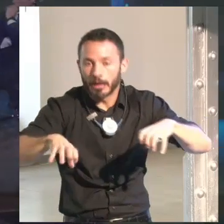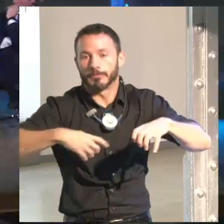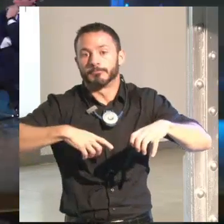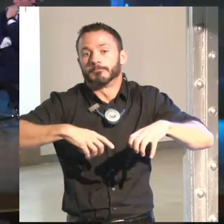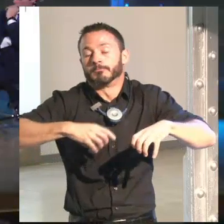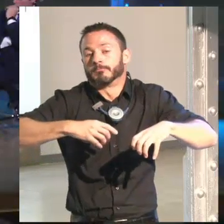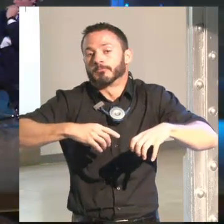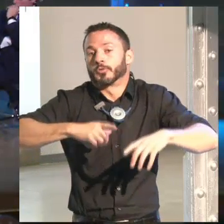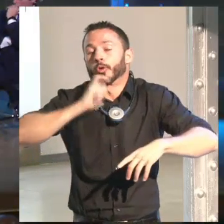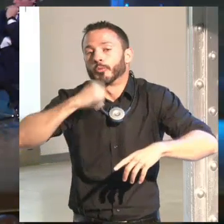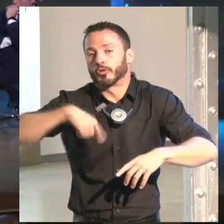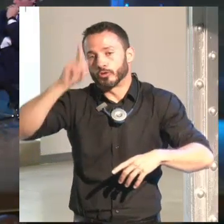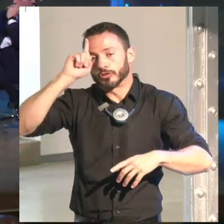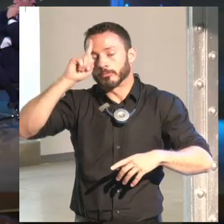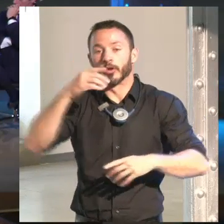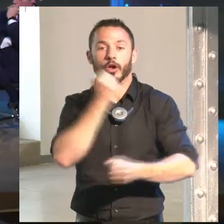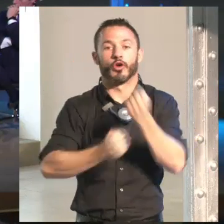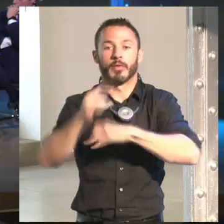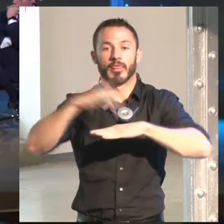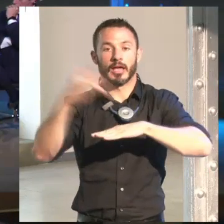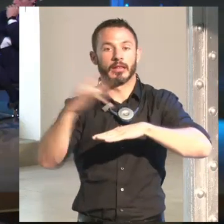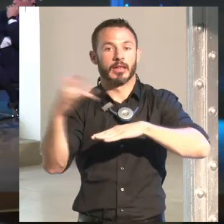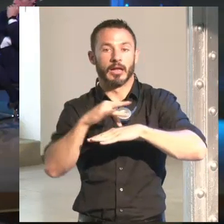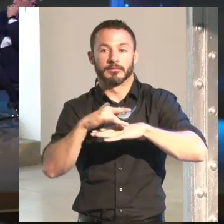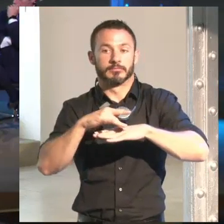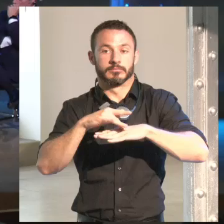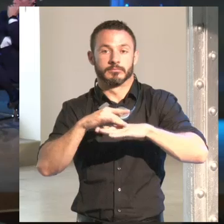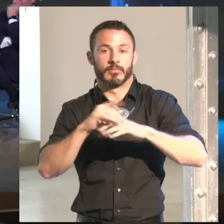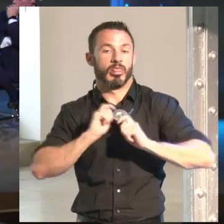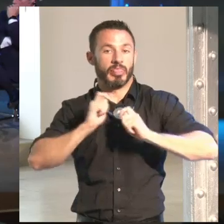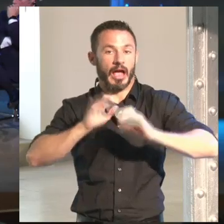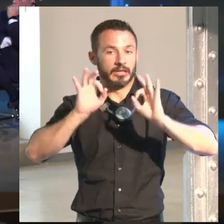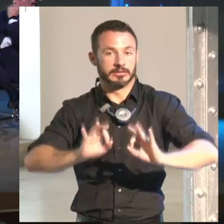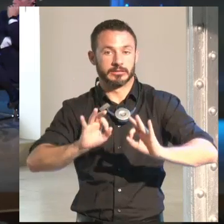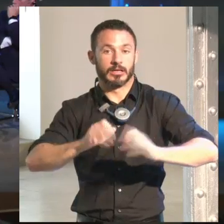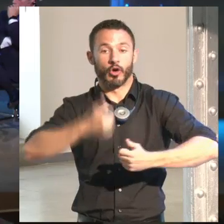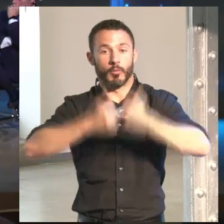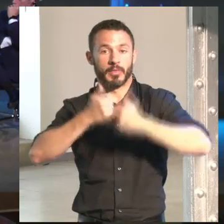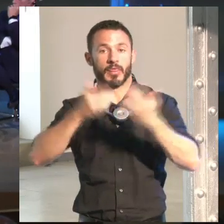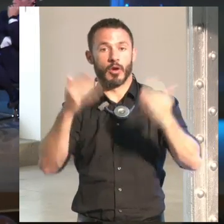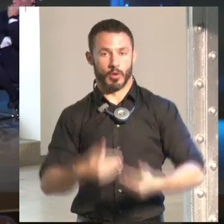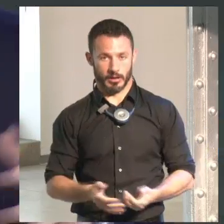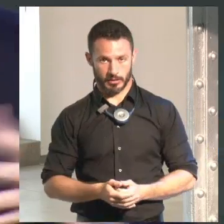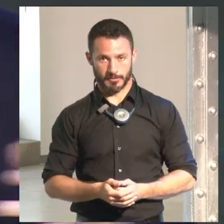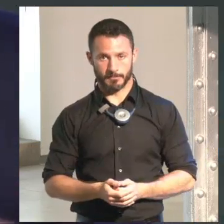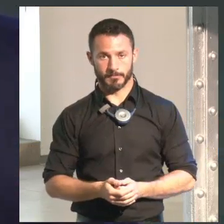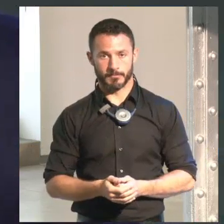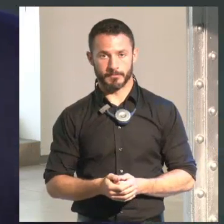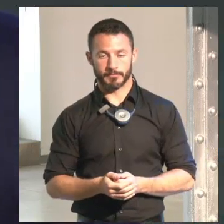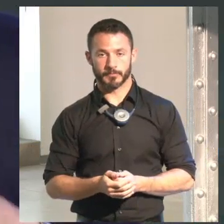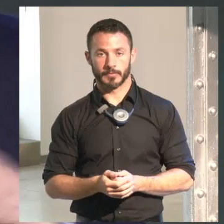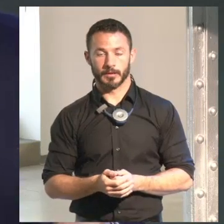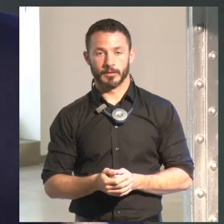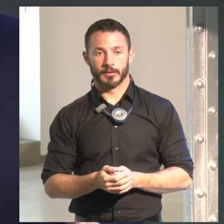una realidad que la economía digital nos ha puesto encima de la mesa, la falta de competencia. Y a mí me cuesta ver que